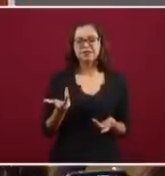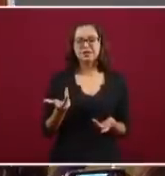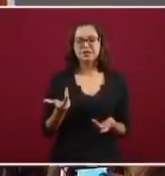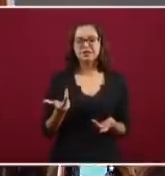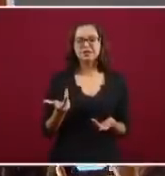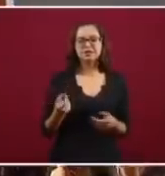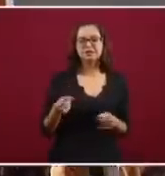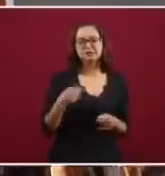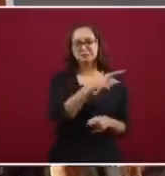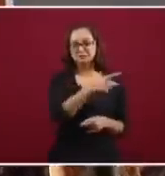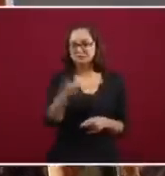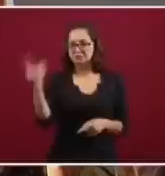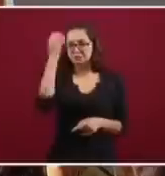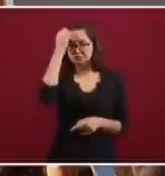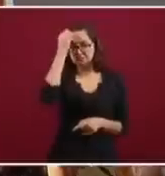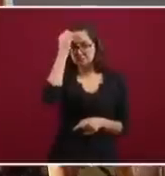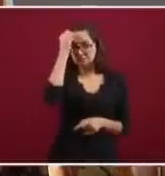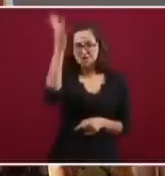hay amnesia.